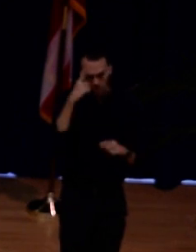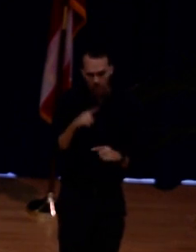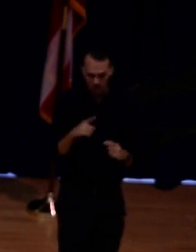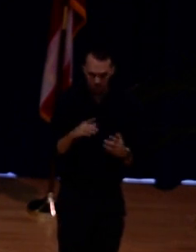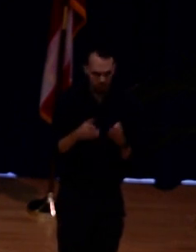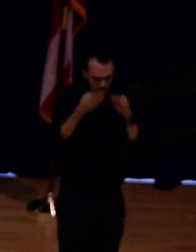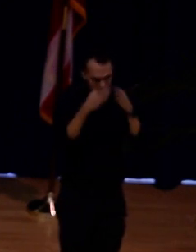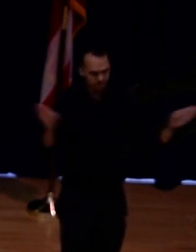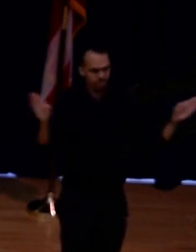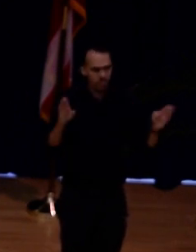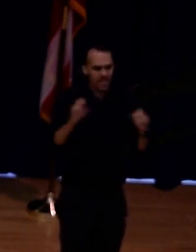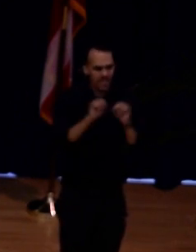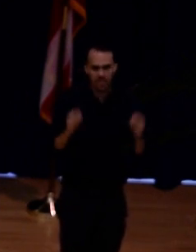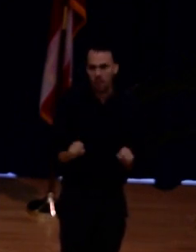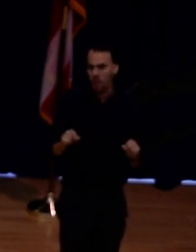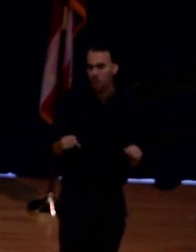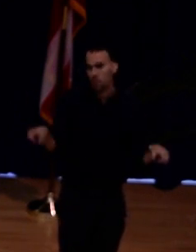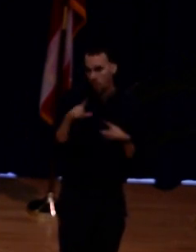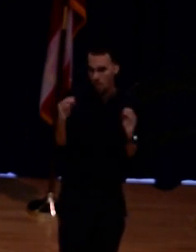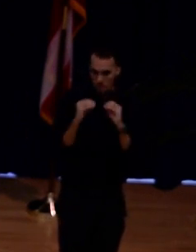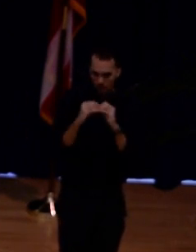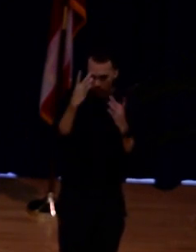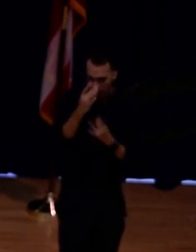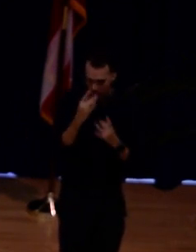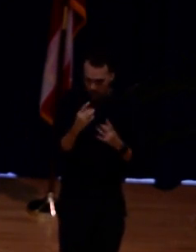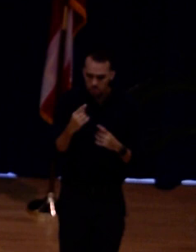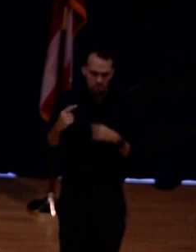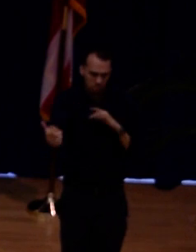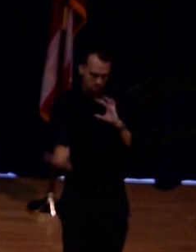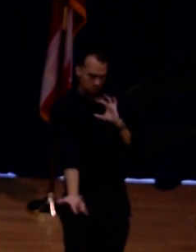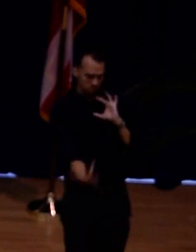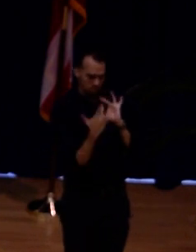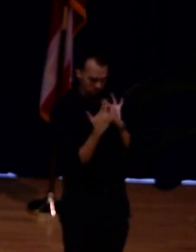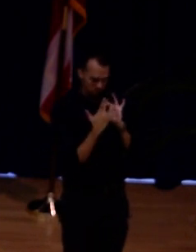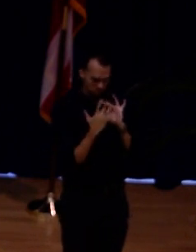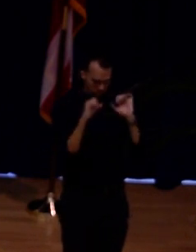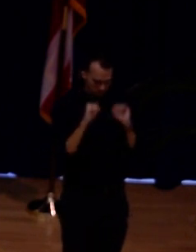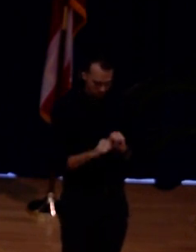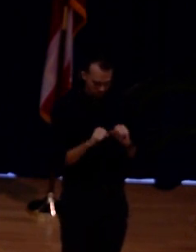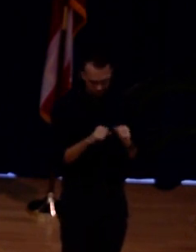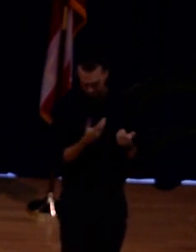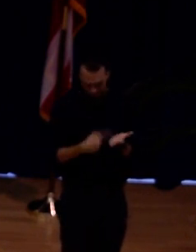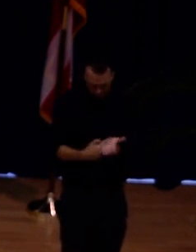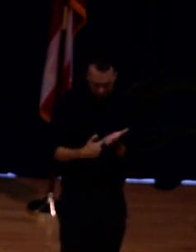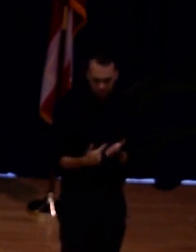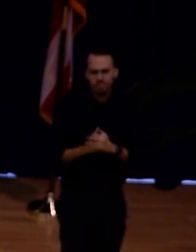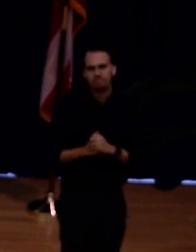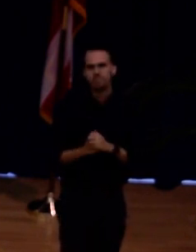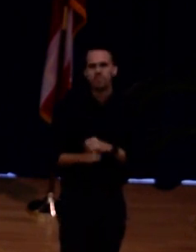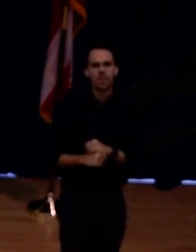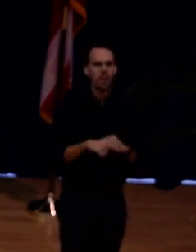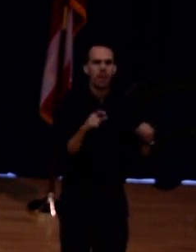del sistema. Y esto es un tema que, si les interesa más, me buscan y lo abordamos. La participación del sector